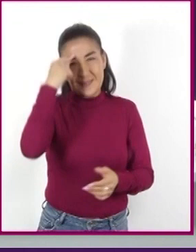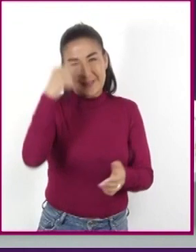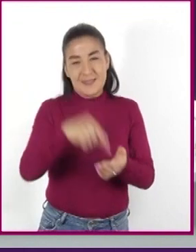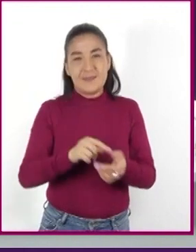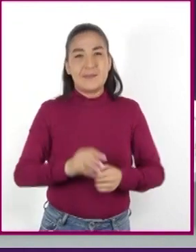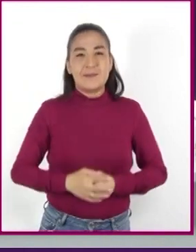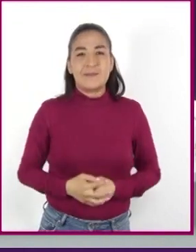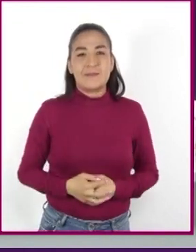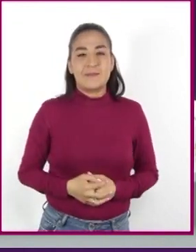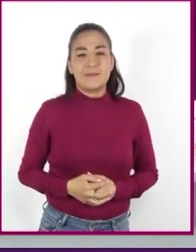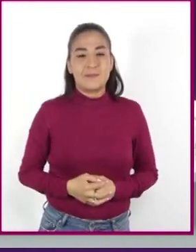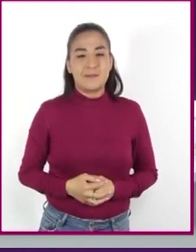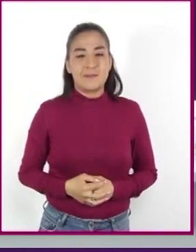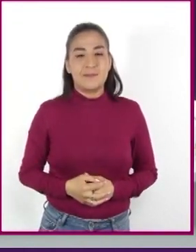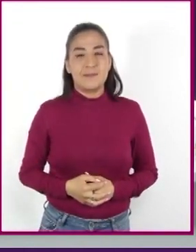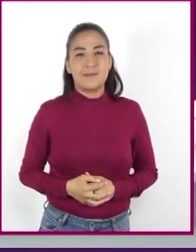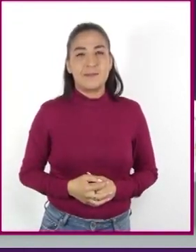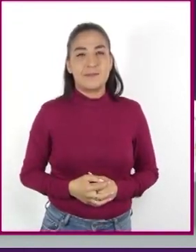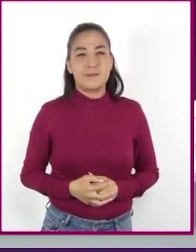bien.